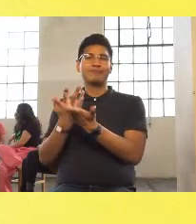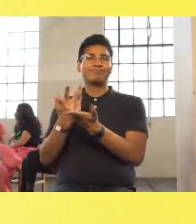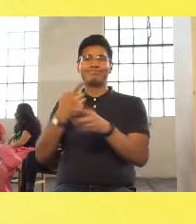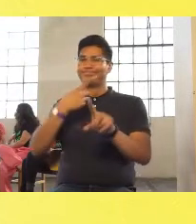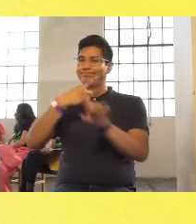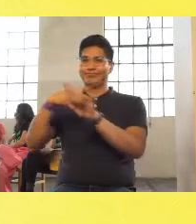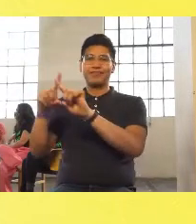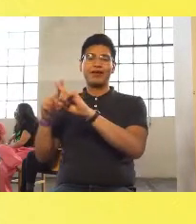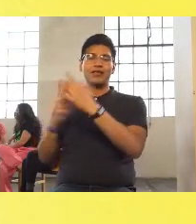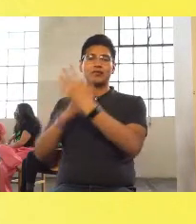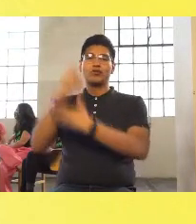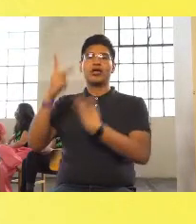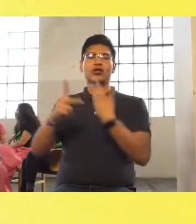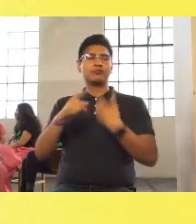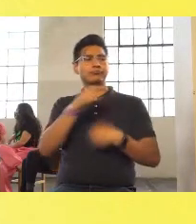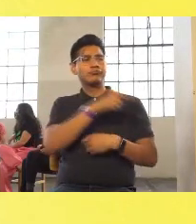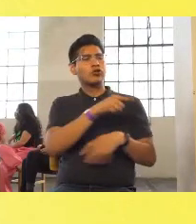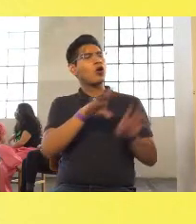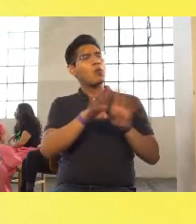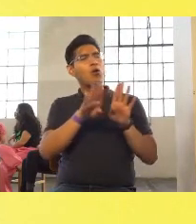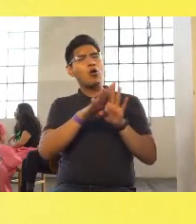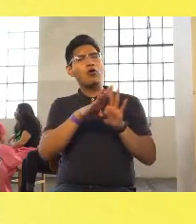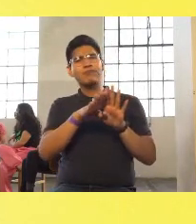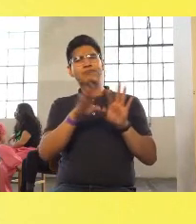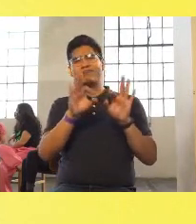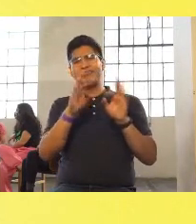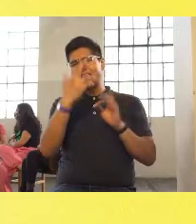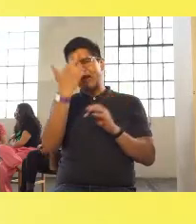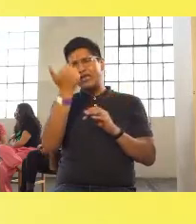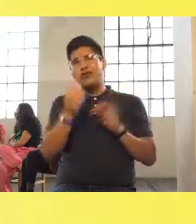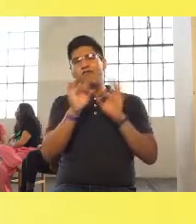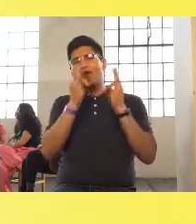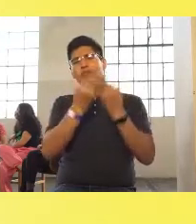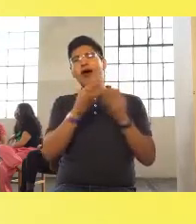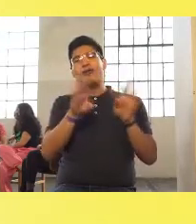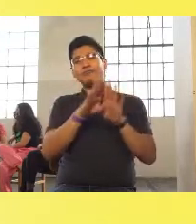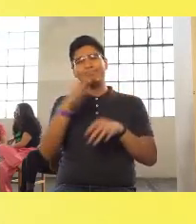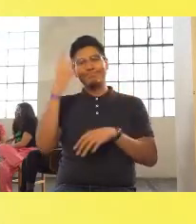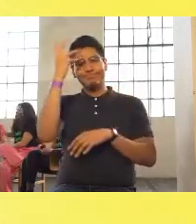saber cuál es ese proceso que llevan a cabo, pues. Empezamos acá.